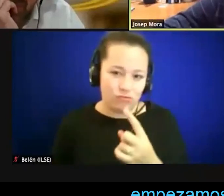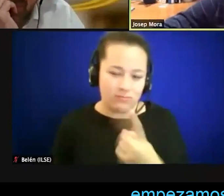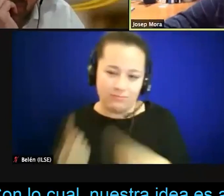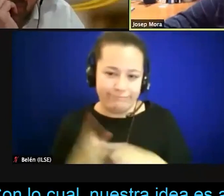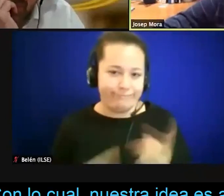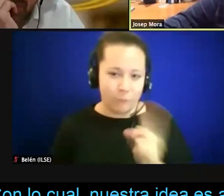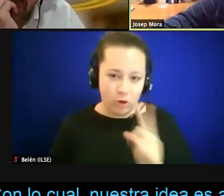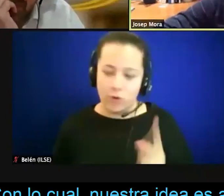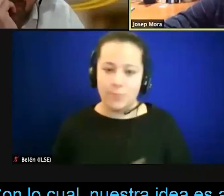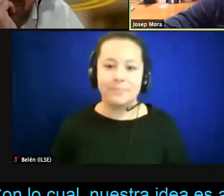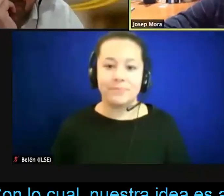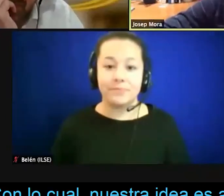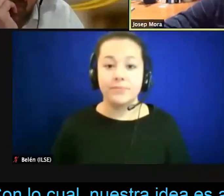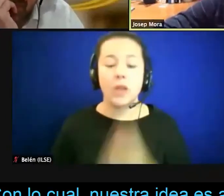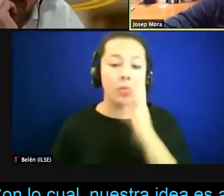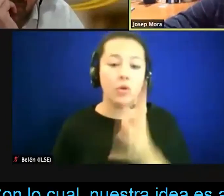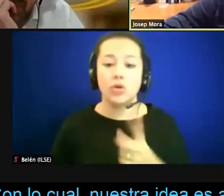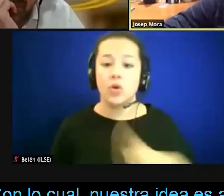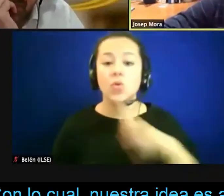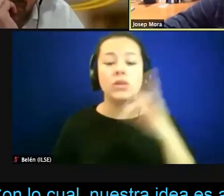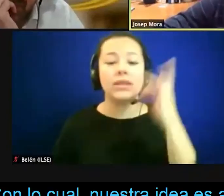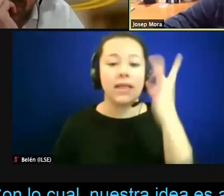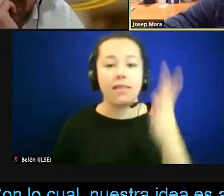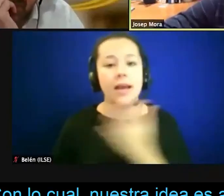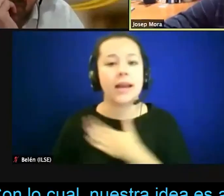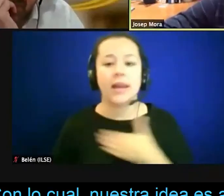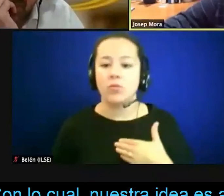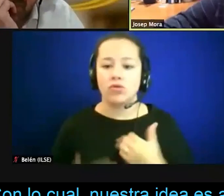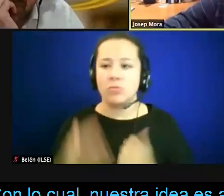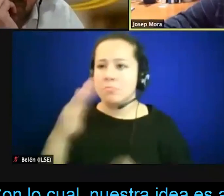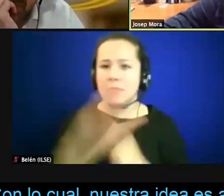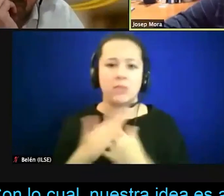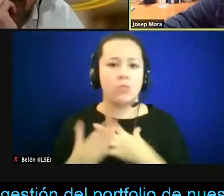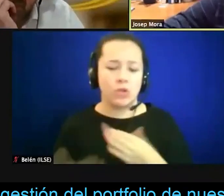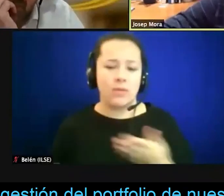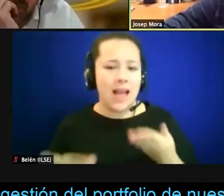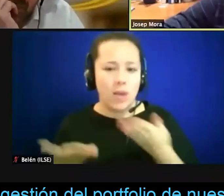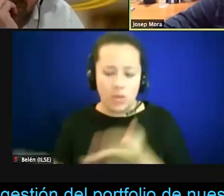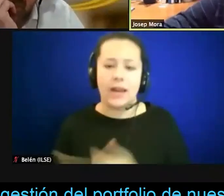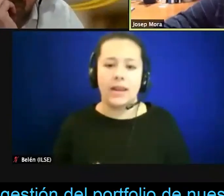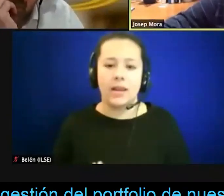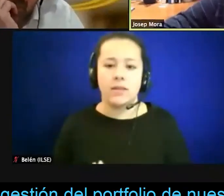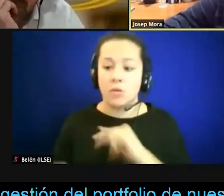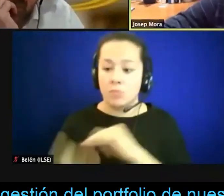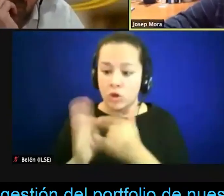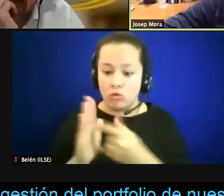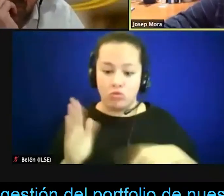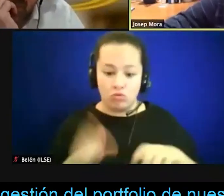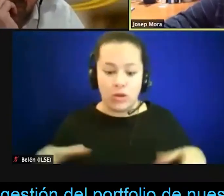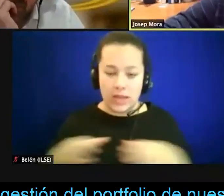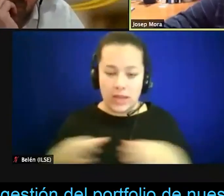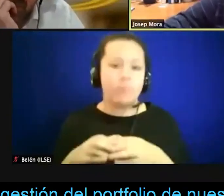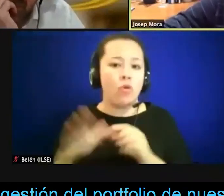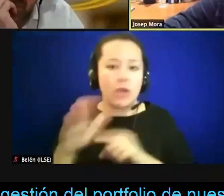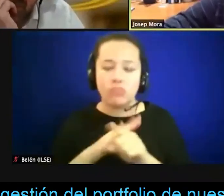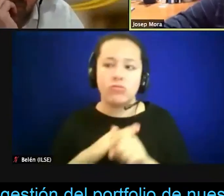cual, nuestra idea es ayudarles en todo lo máximo posible. La gestión del portfolio de nuestro equipo se vuelca, ¿no? Una vez invertidas,